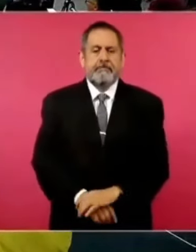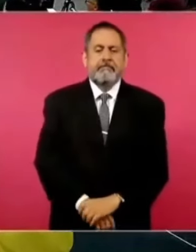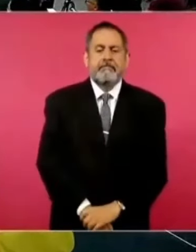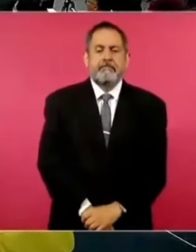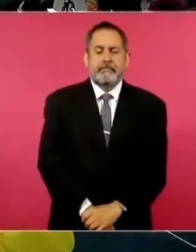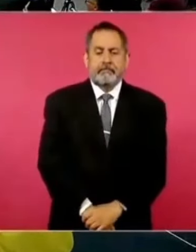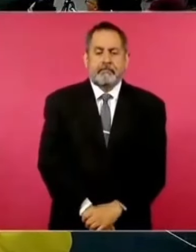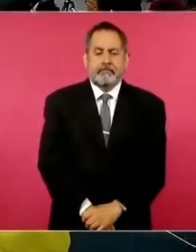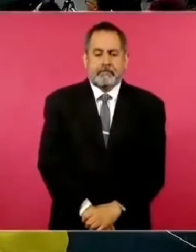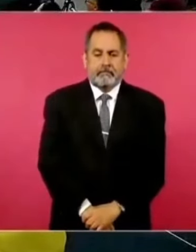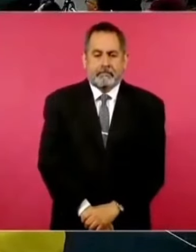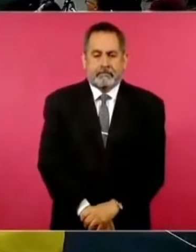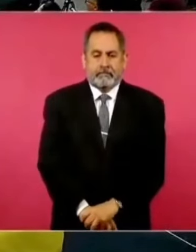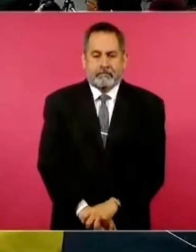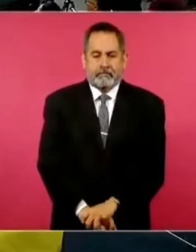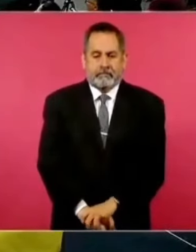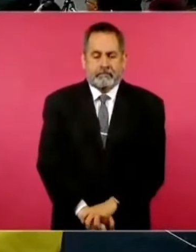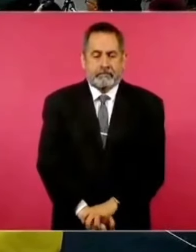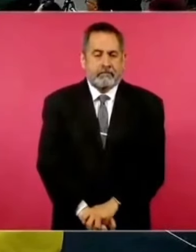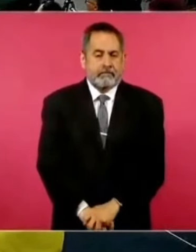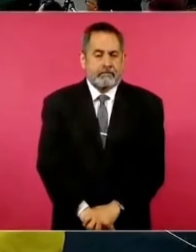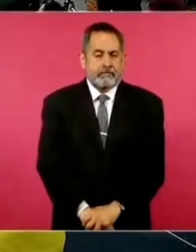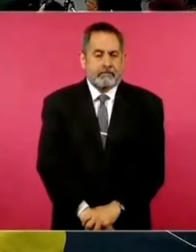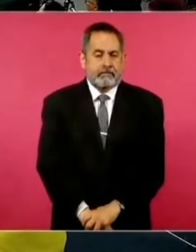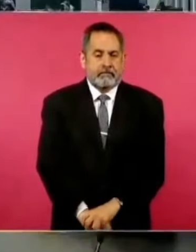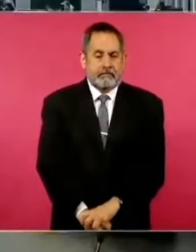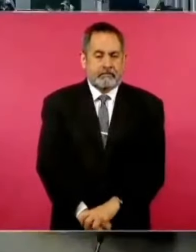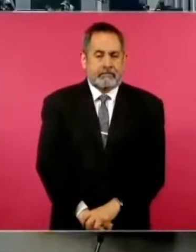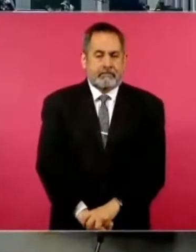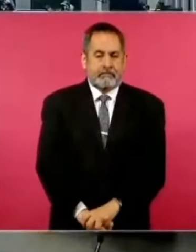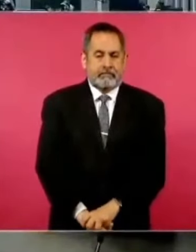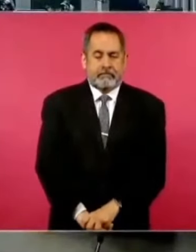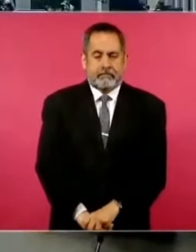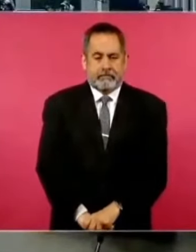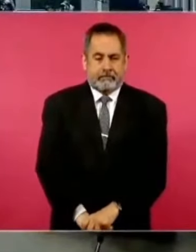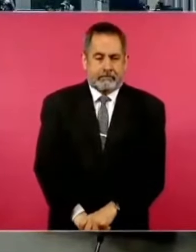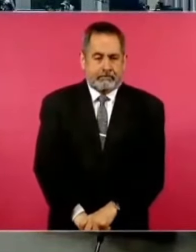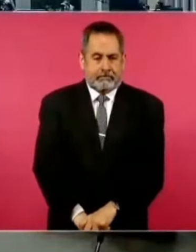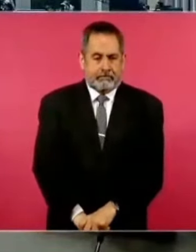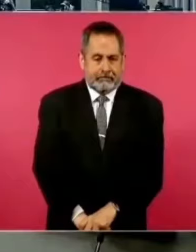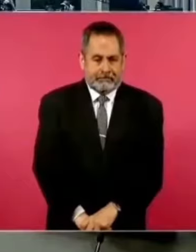concretamente de la reforma judicial. Vamos a dejarlo.